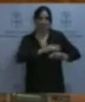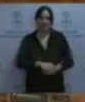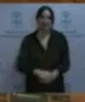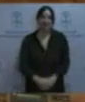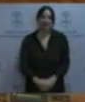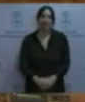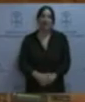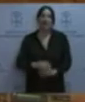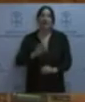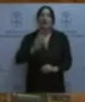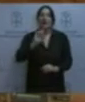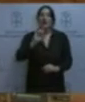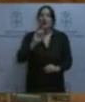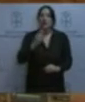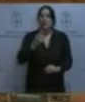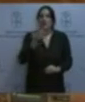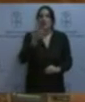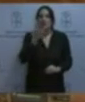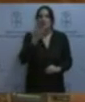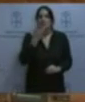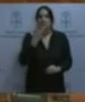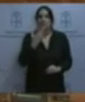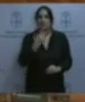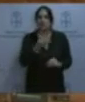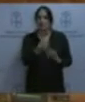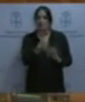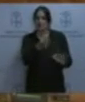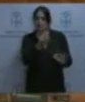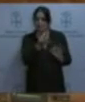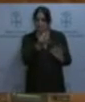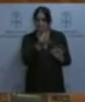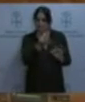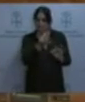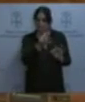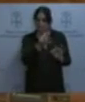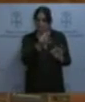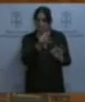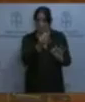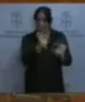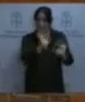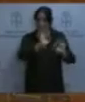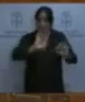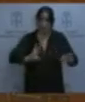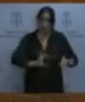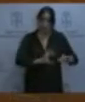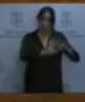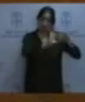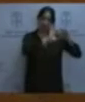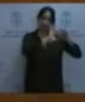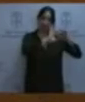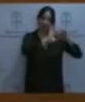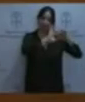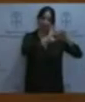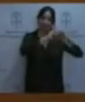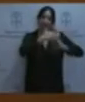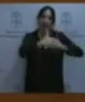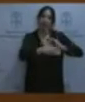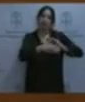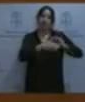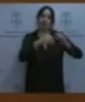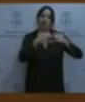En primer lugar, me gustaría hacer una matización al respecto precisamente del archivo de la fábrica de armas.